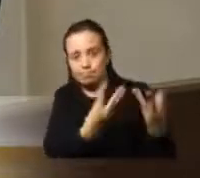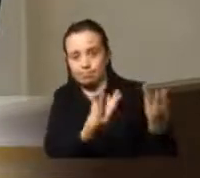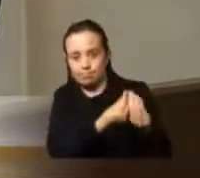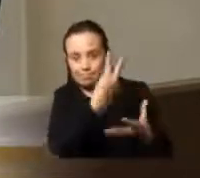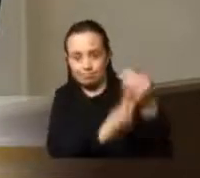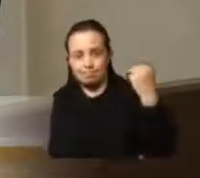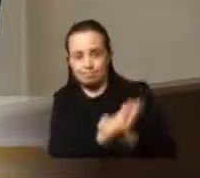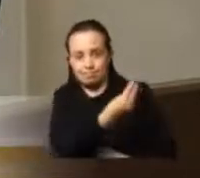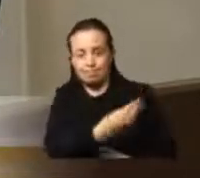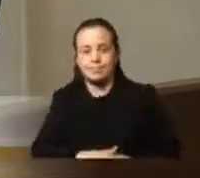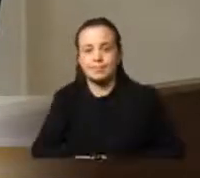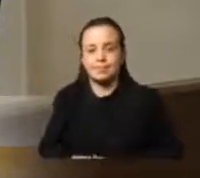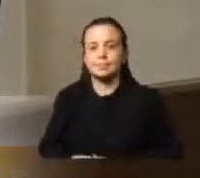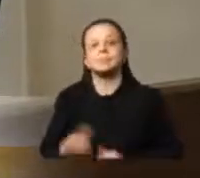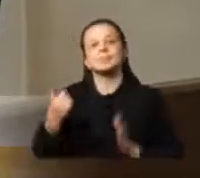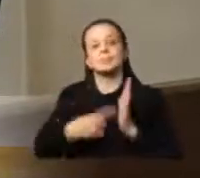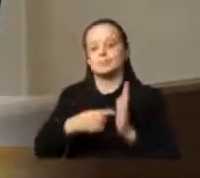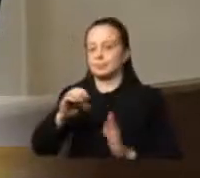1055